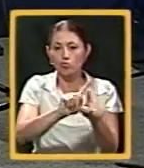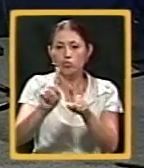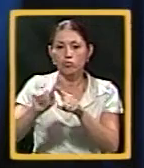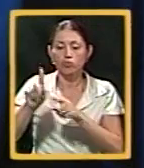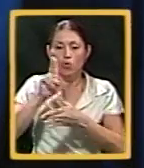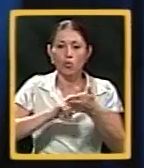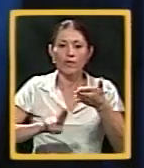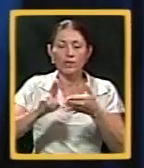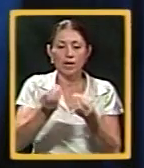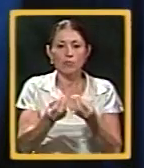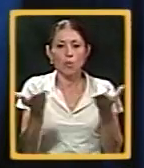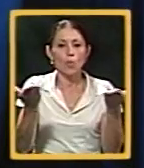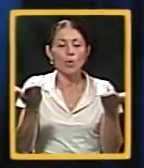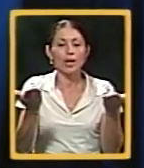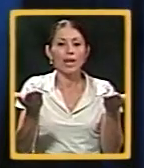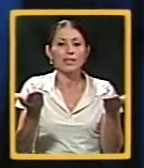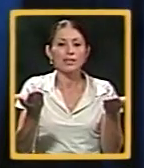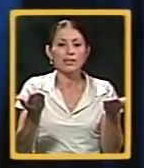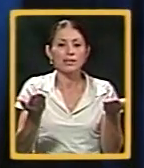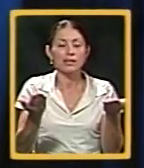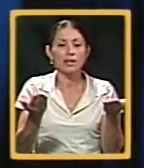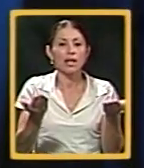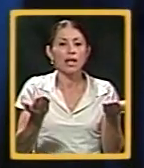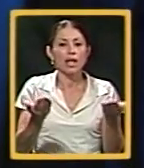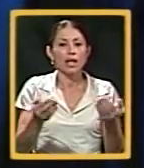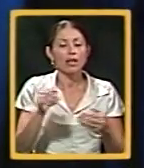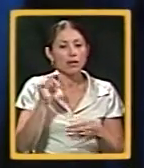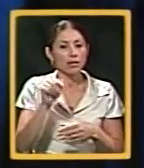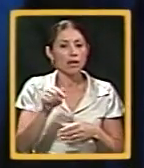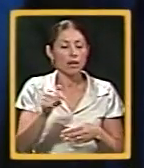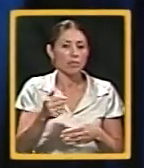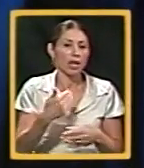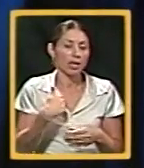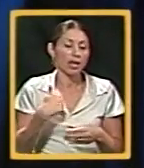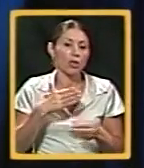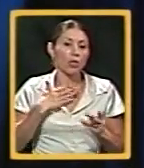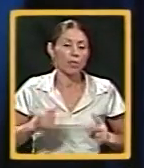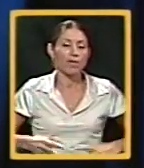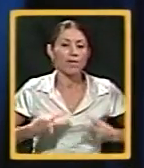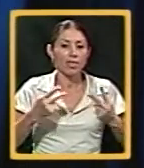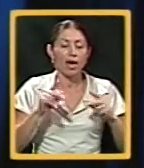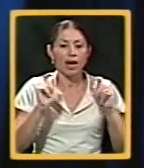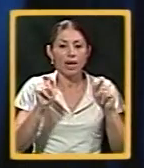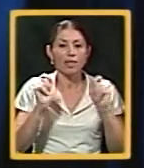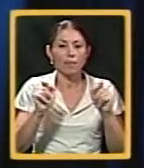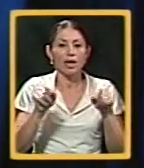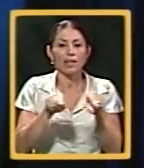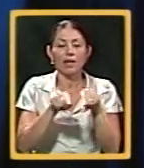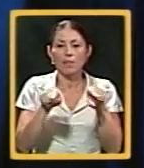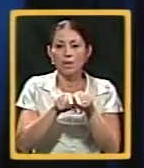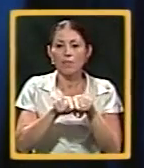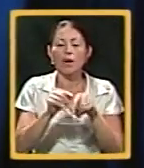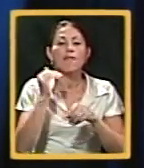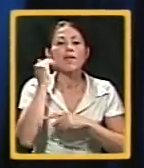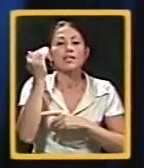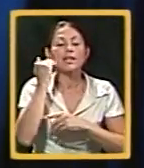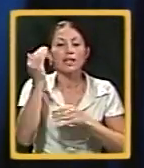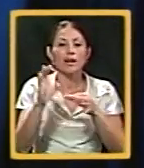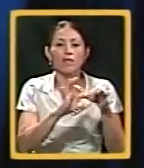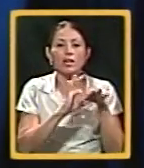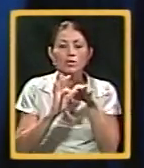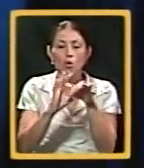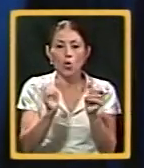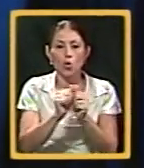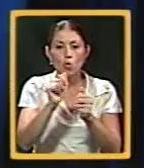el haber vivido la vida académica por tantos años también va a facilitar la relación con las universidades,